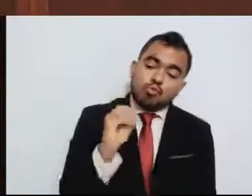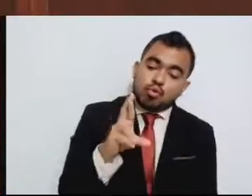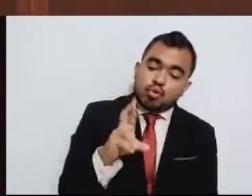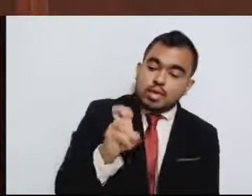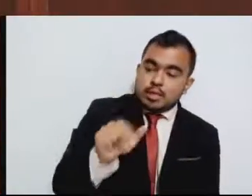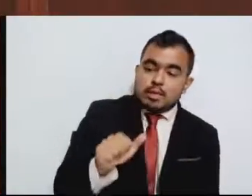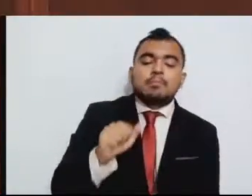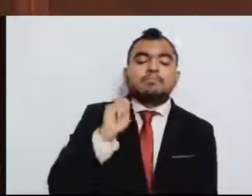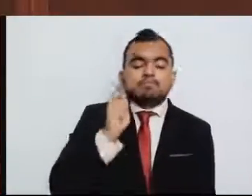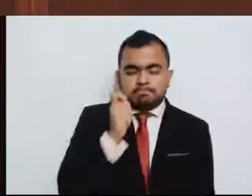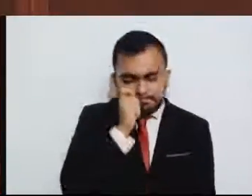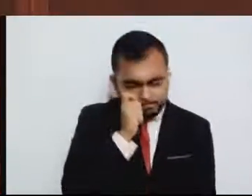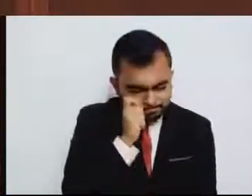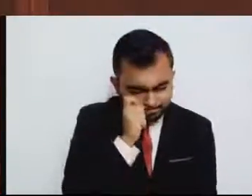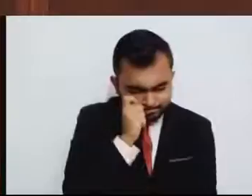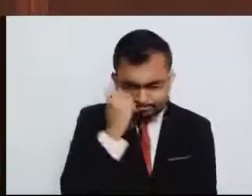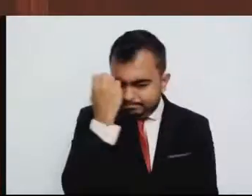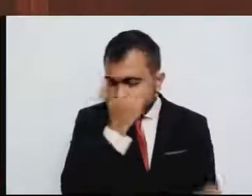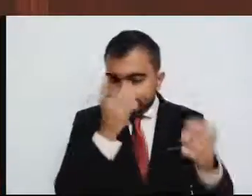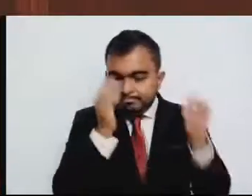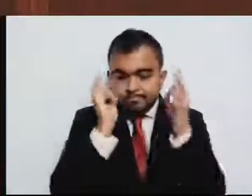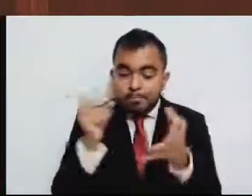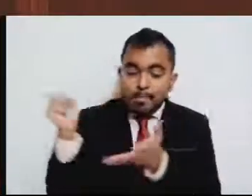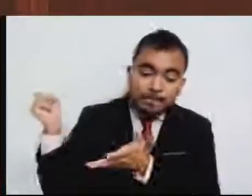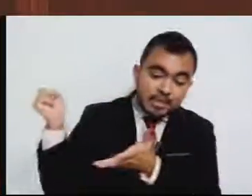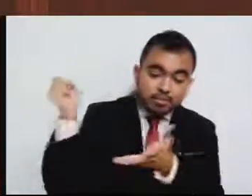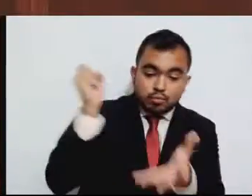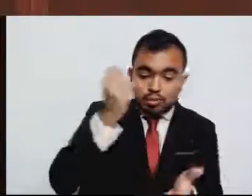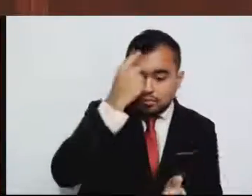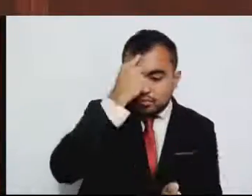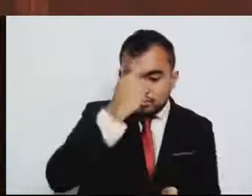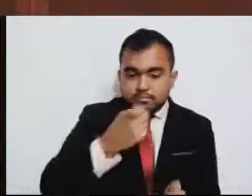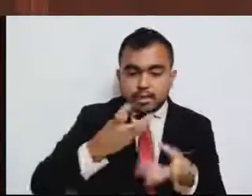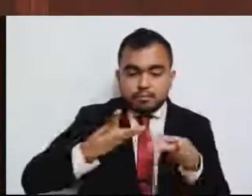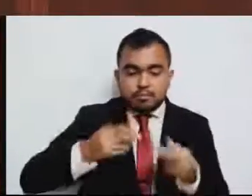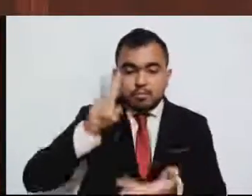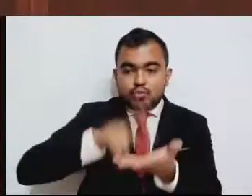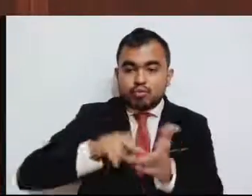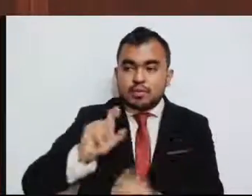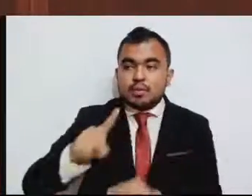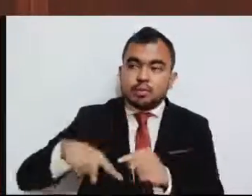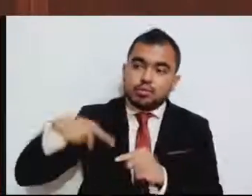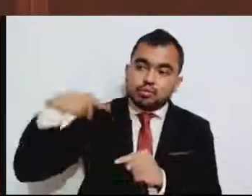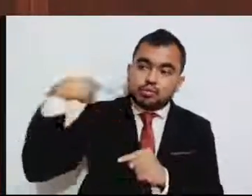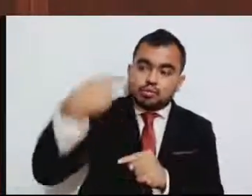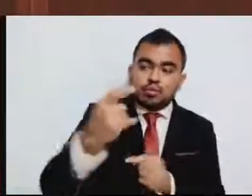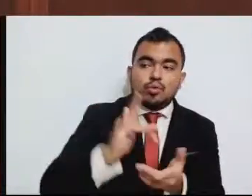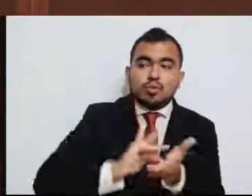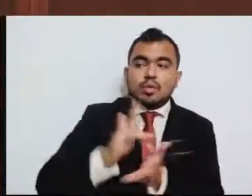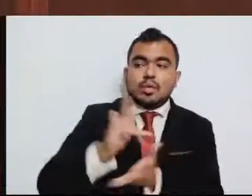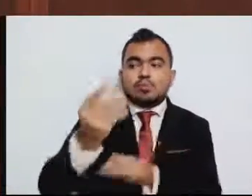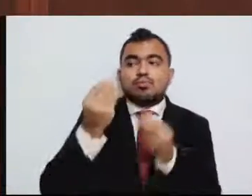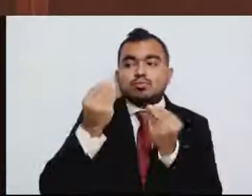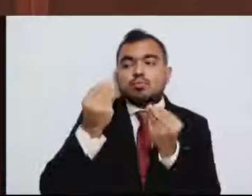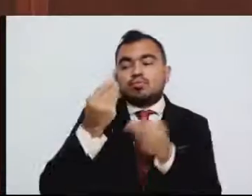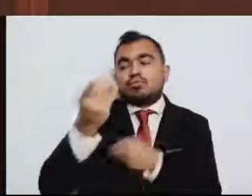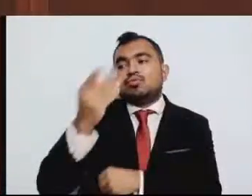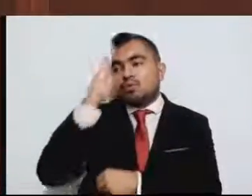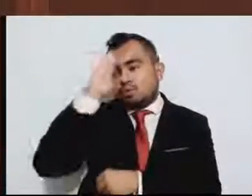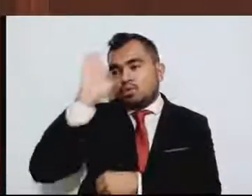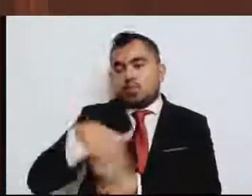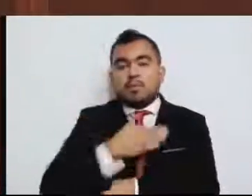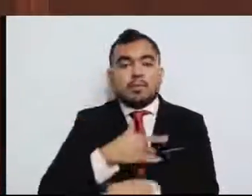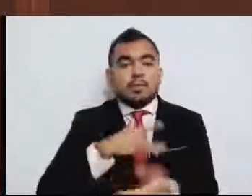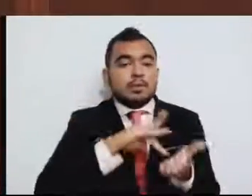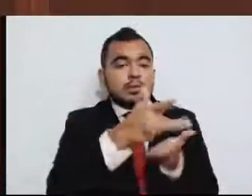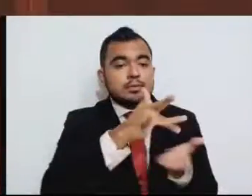con lupa el presupuesto de egresos para el 2022 le agradezco mucho señora presidenta voy a más gracias